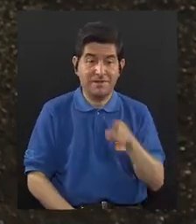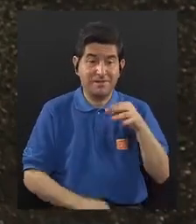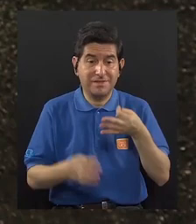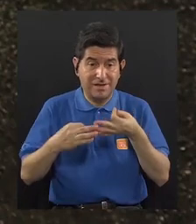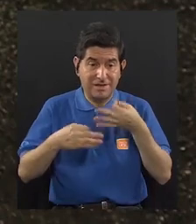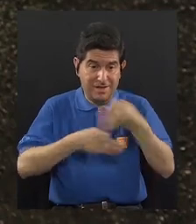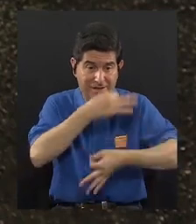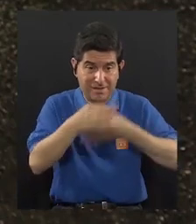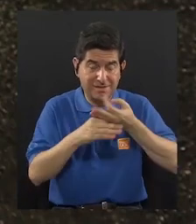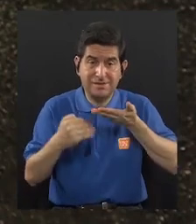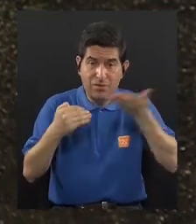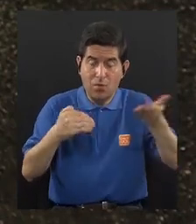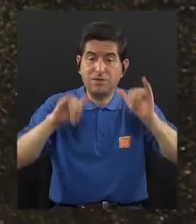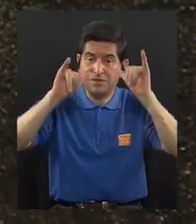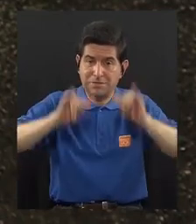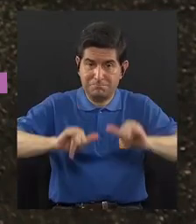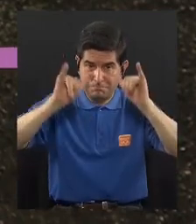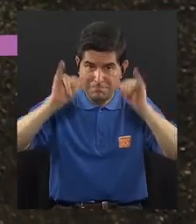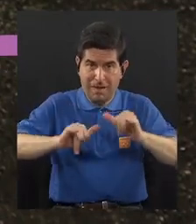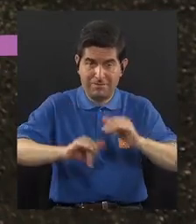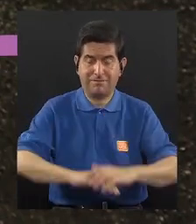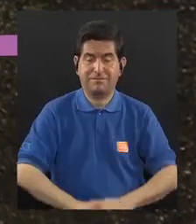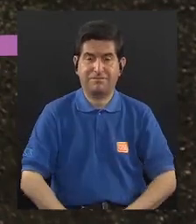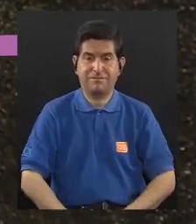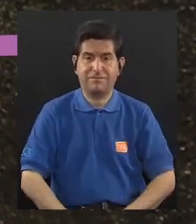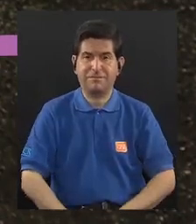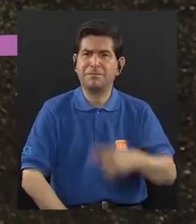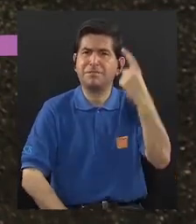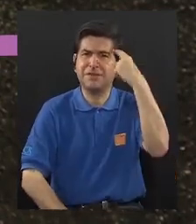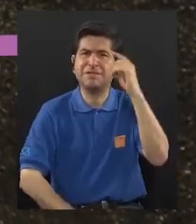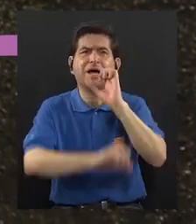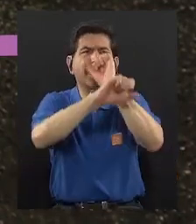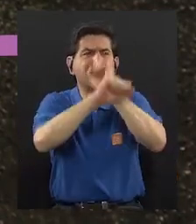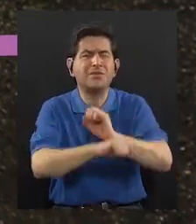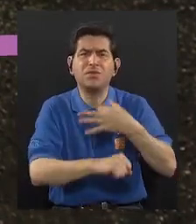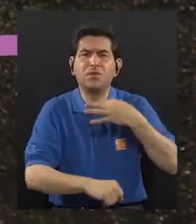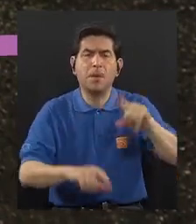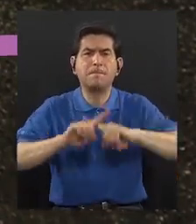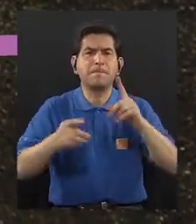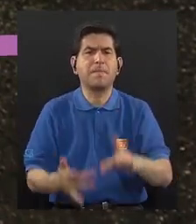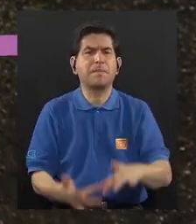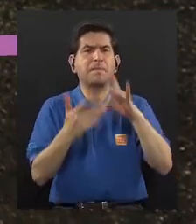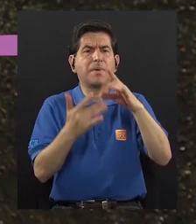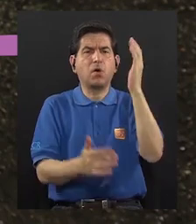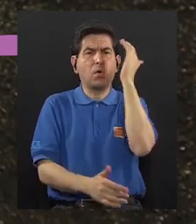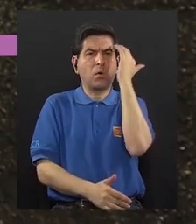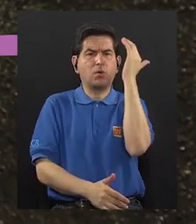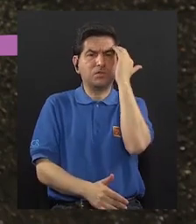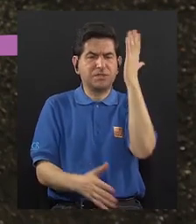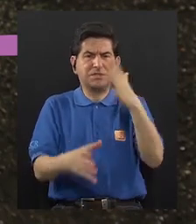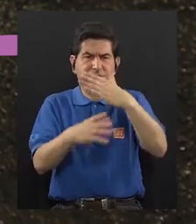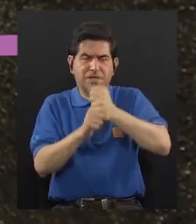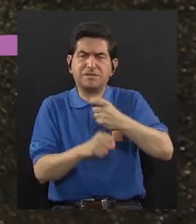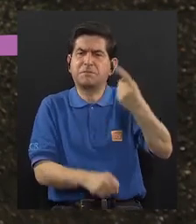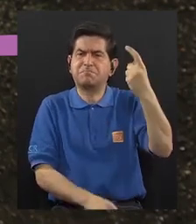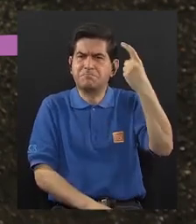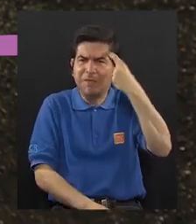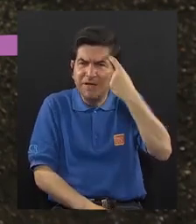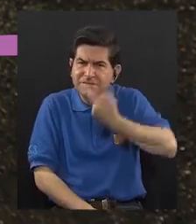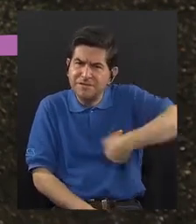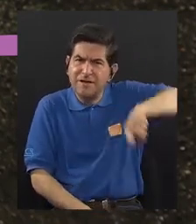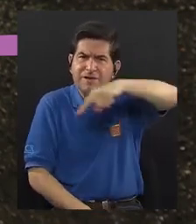este tipo de cosas que tenemos que mantener digamos como costumbre diarias pero más que todo la conciencia de hacerlo